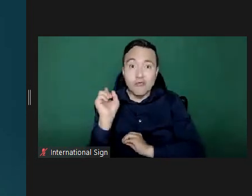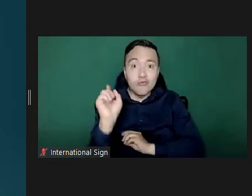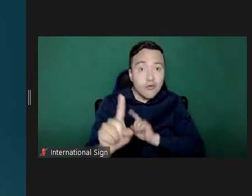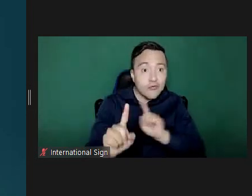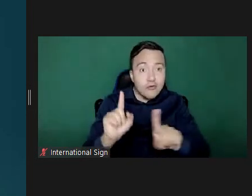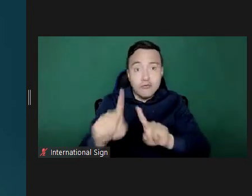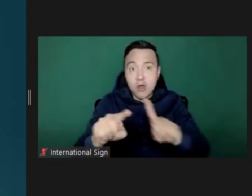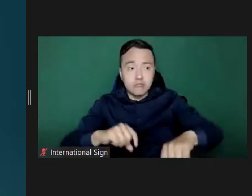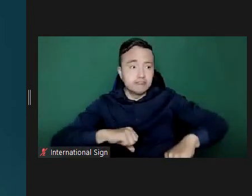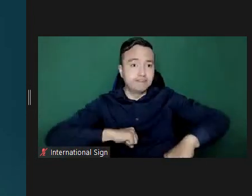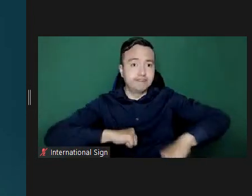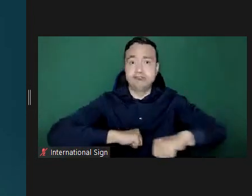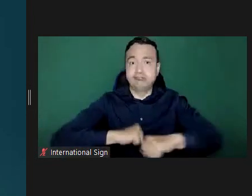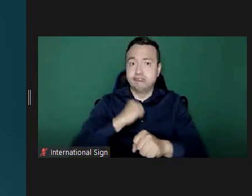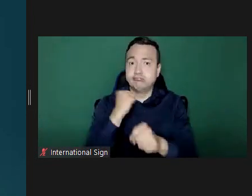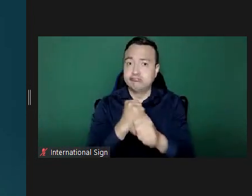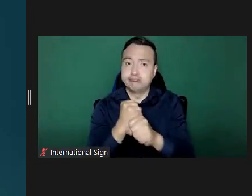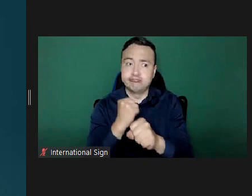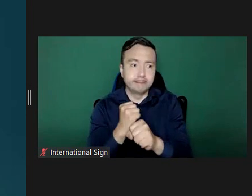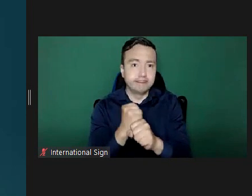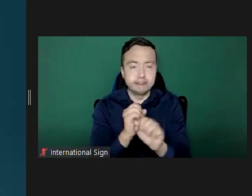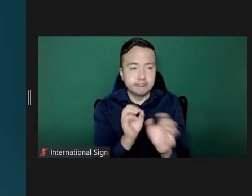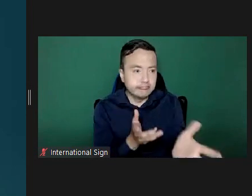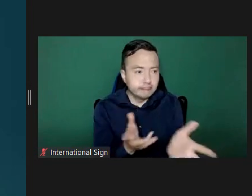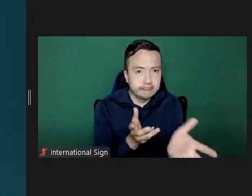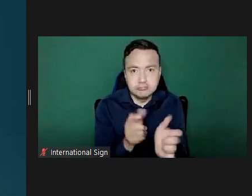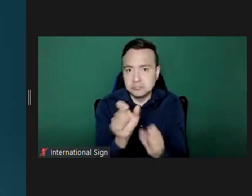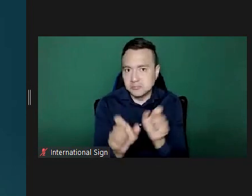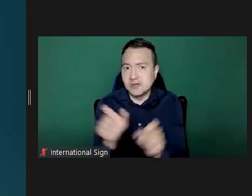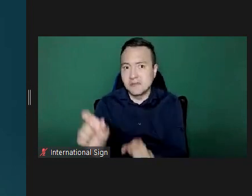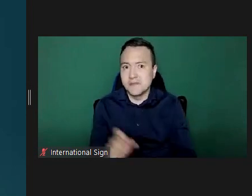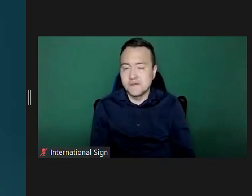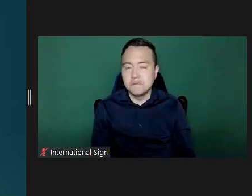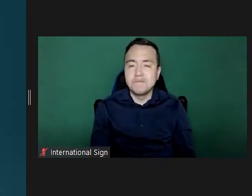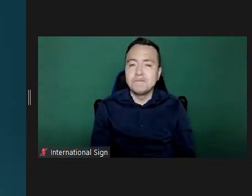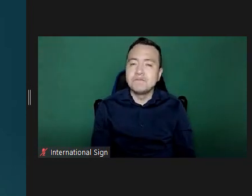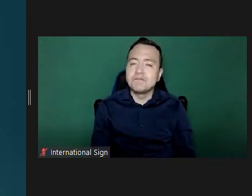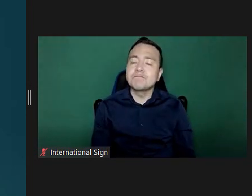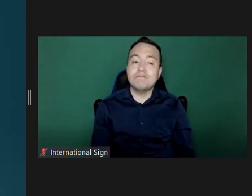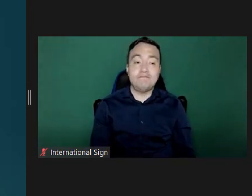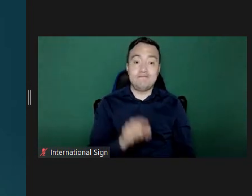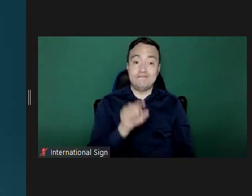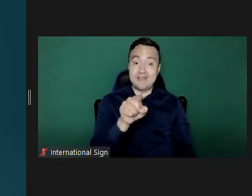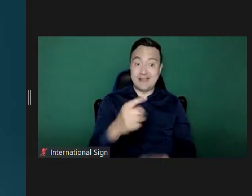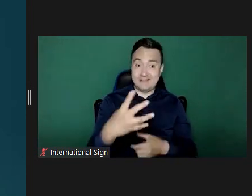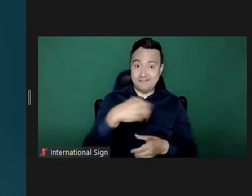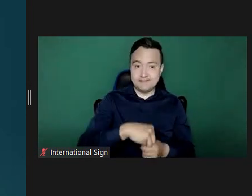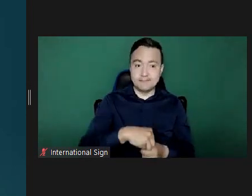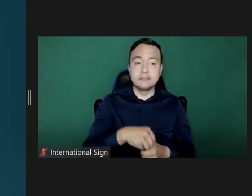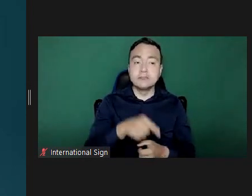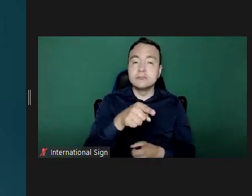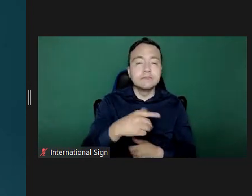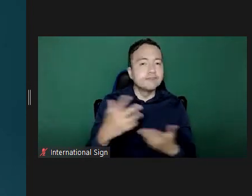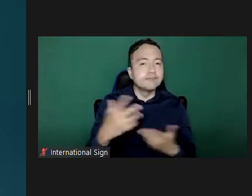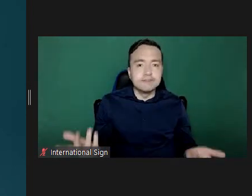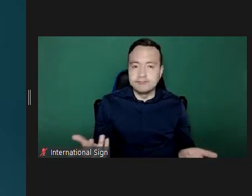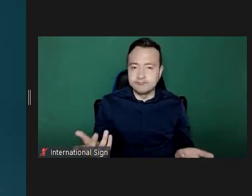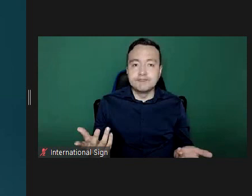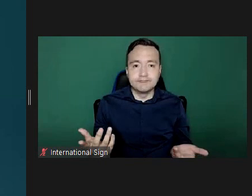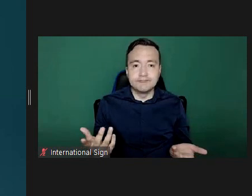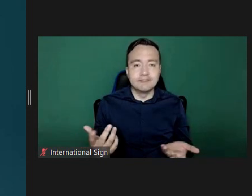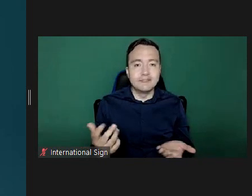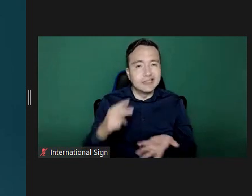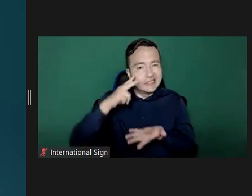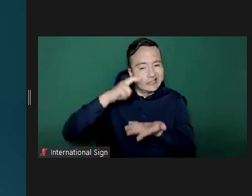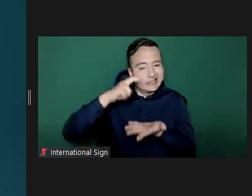enfrentamos. Y aquí incluyo las ciencias conductuales, las actividades de promoción